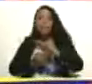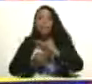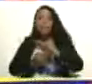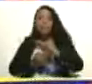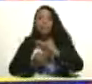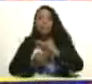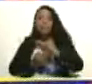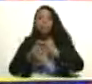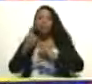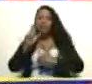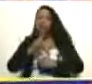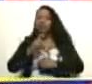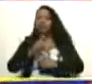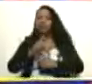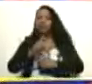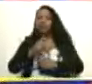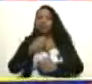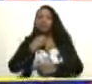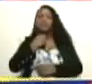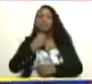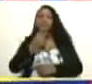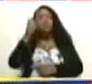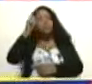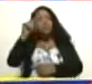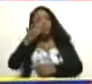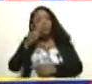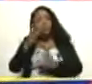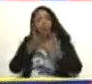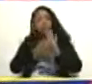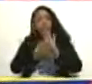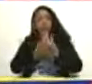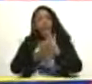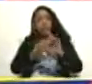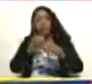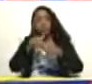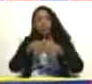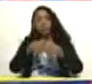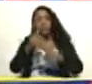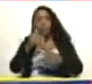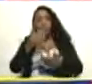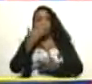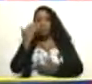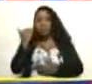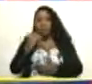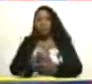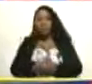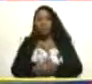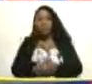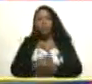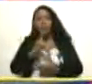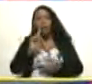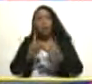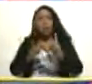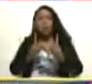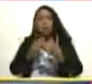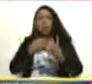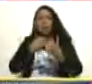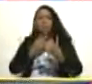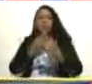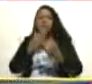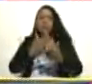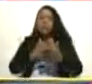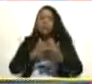el concurso de la voz del pueblo. Hubo algunas voces,